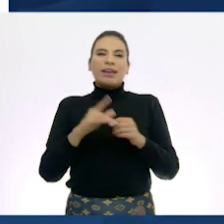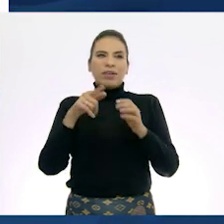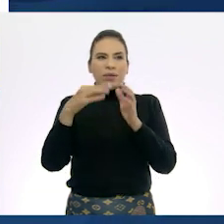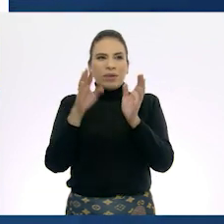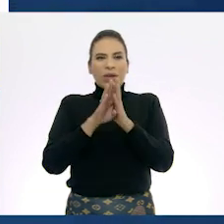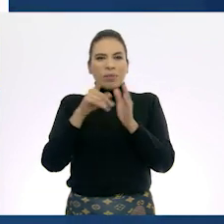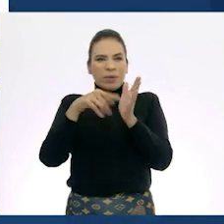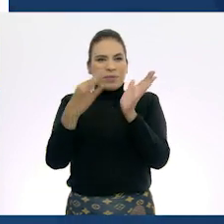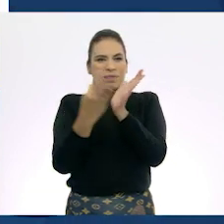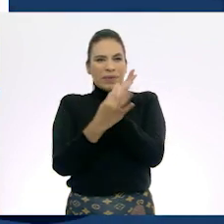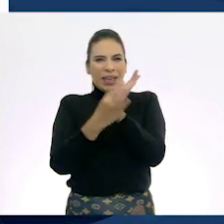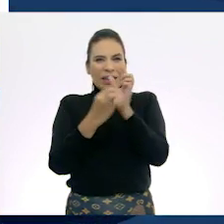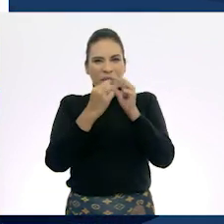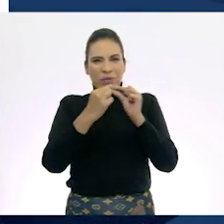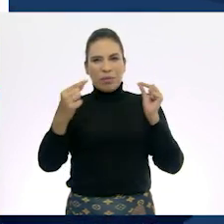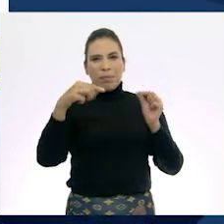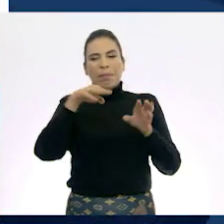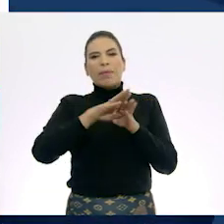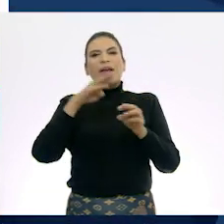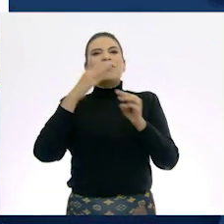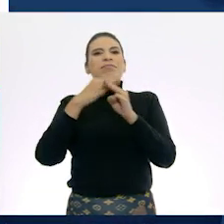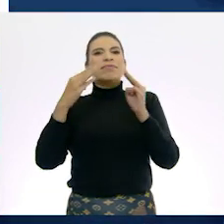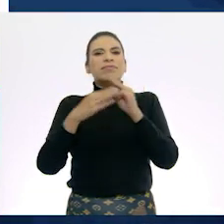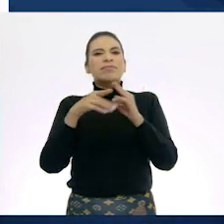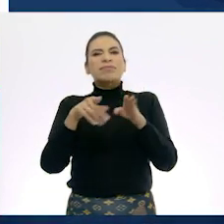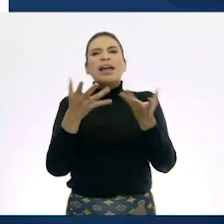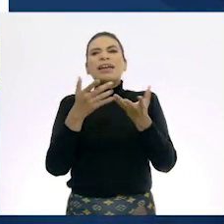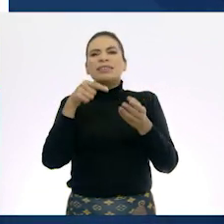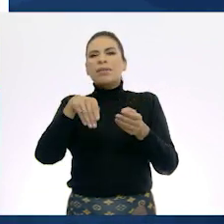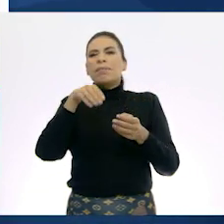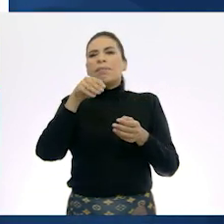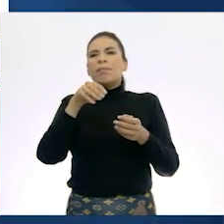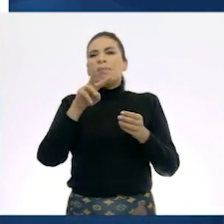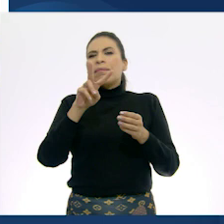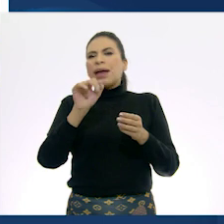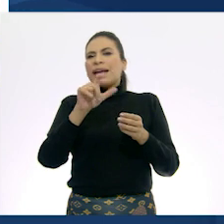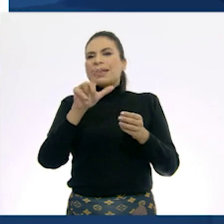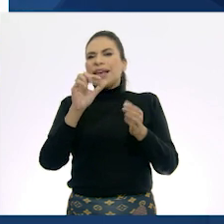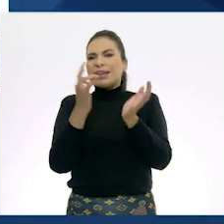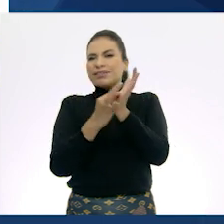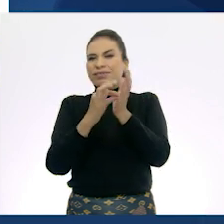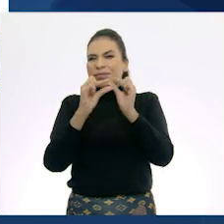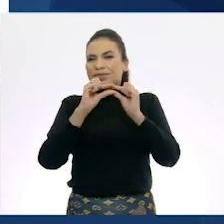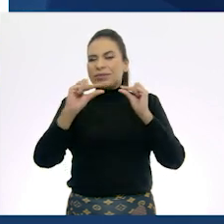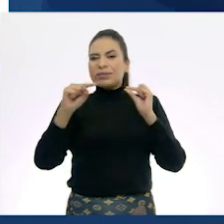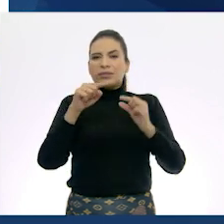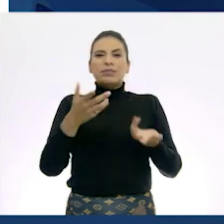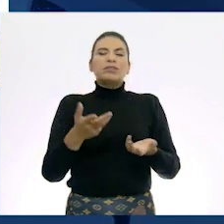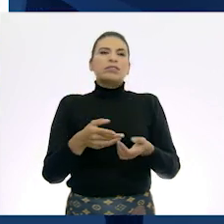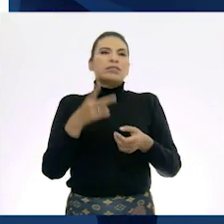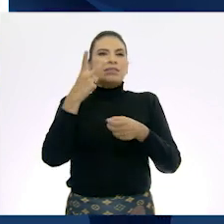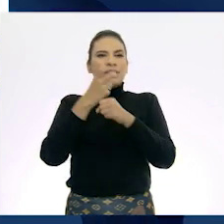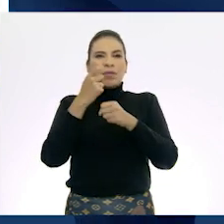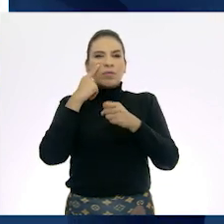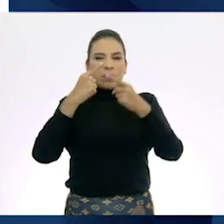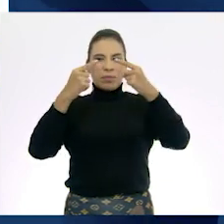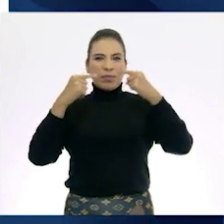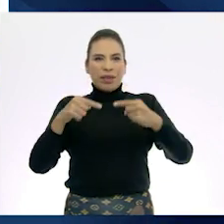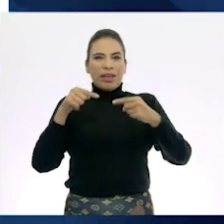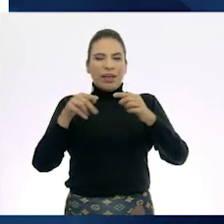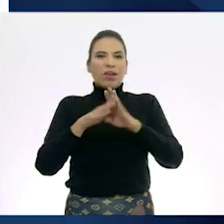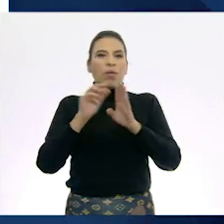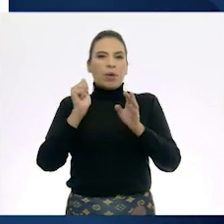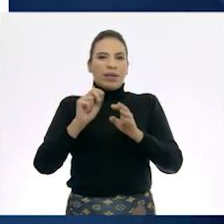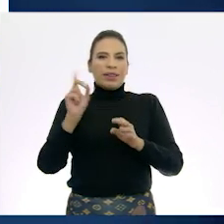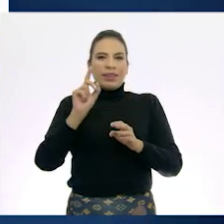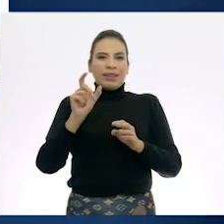¿Cuál es la materia prima con la que se hacen las varillas, María? Ah, pues está en la segunda imagen de la columna